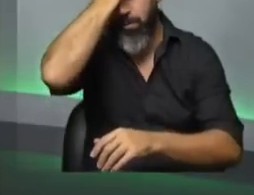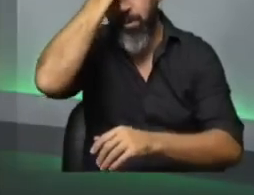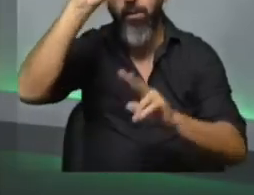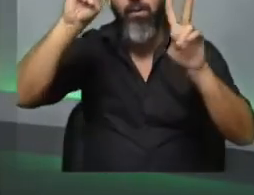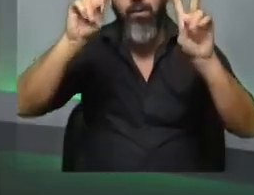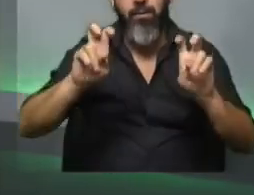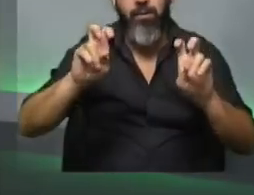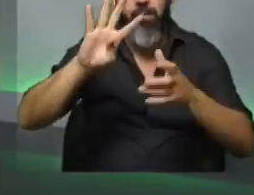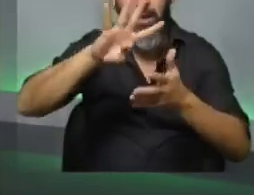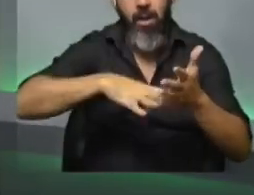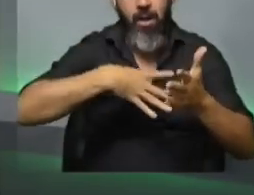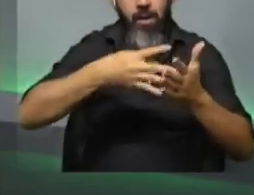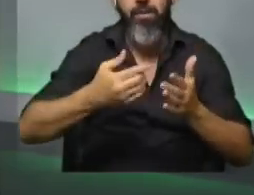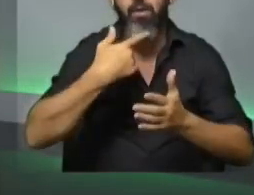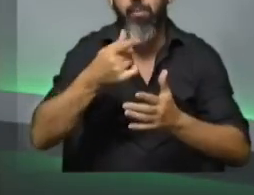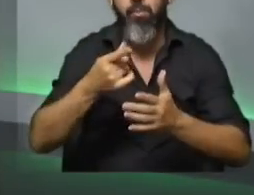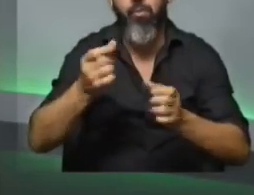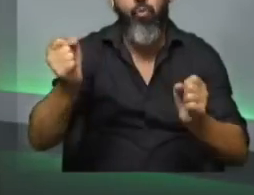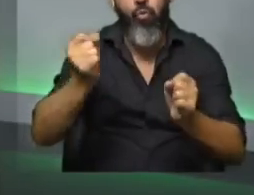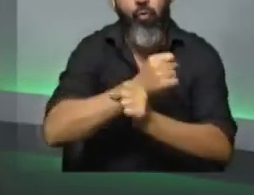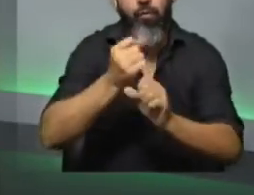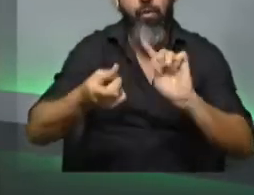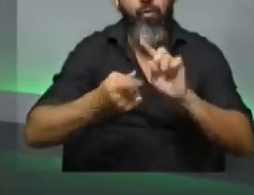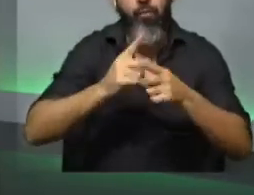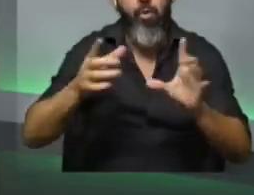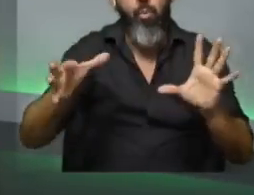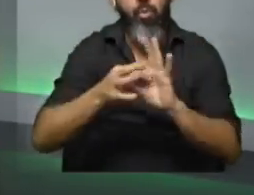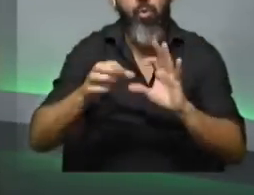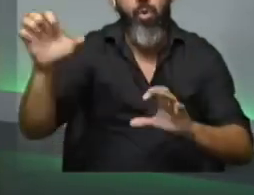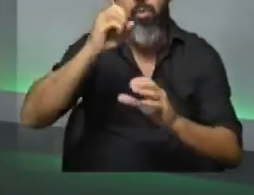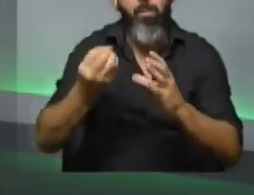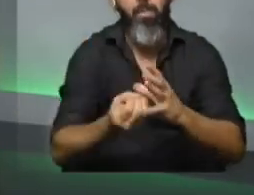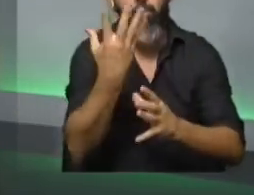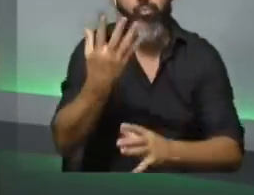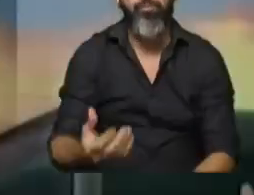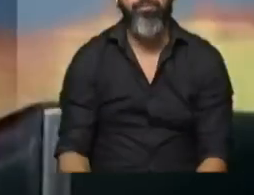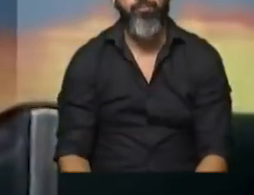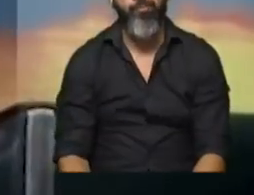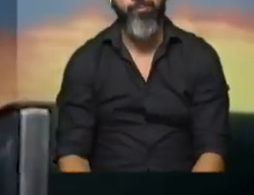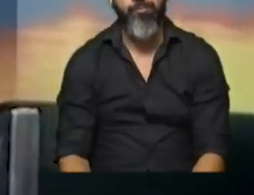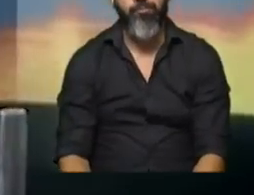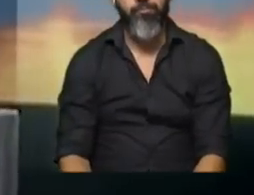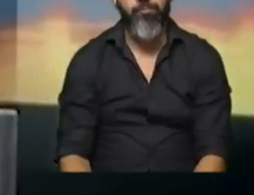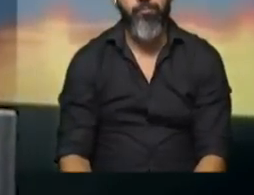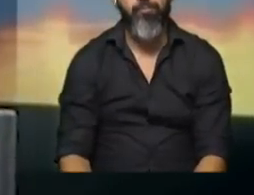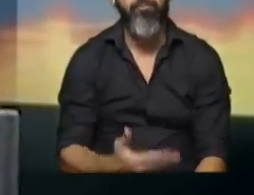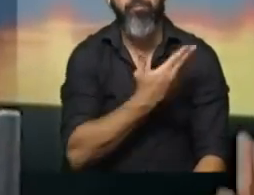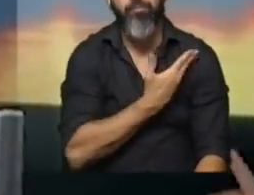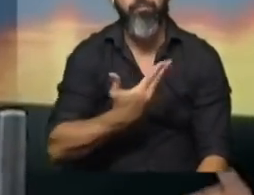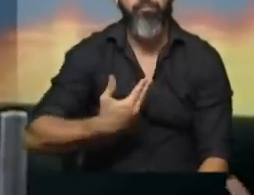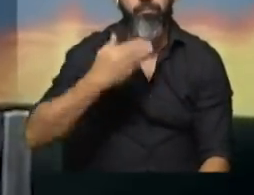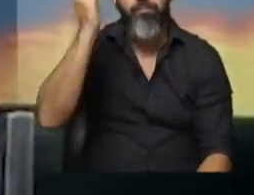varios temas en la agenda entre ellos la ratificación del tratado de la Unión Europea con el mercosur el mandatario